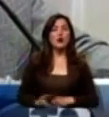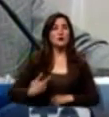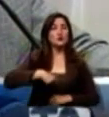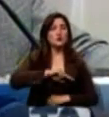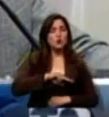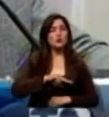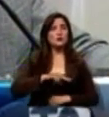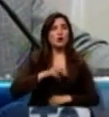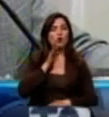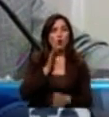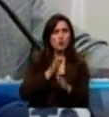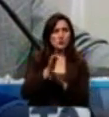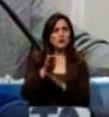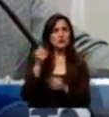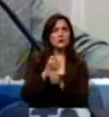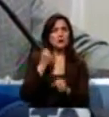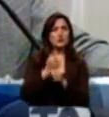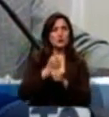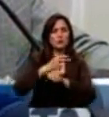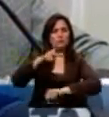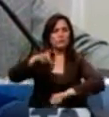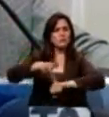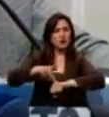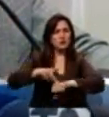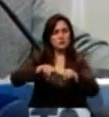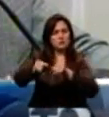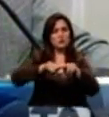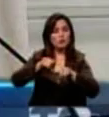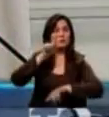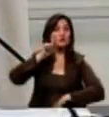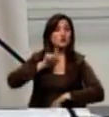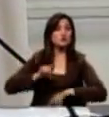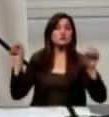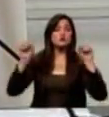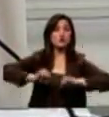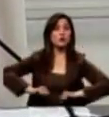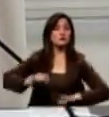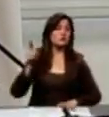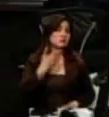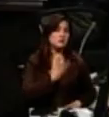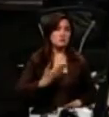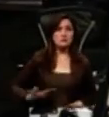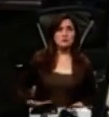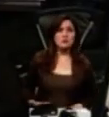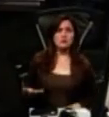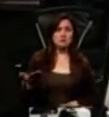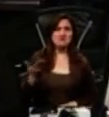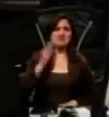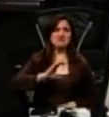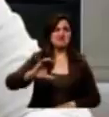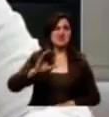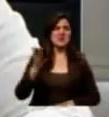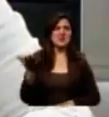una trayectoria honesta, por una trayectoria profesional que pueda ser probada. La presidenta del Consejo minimiza las